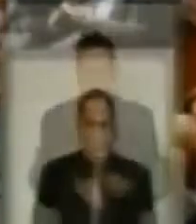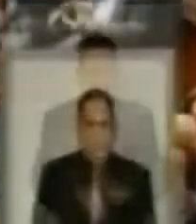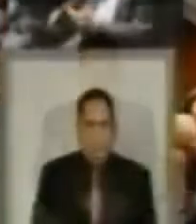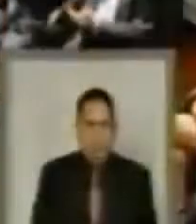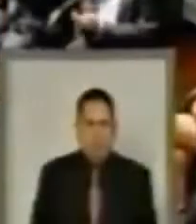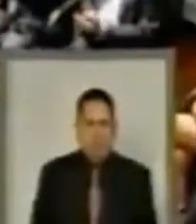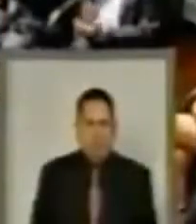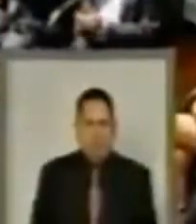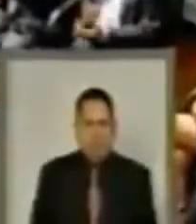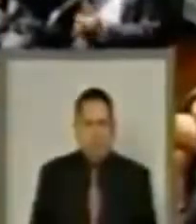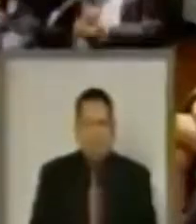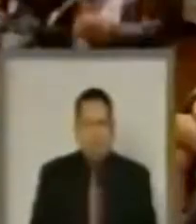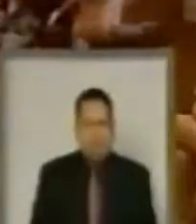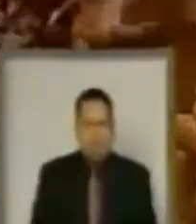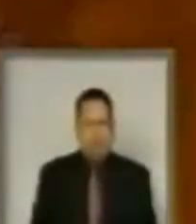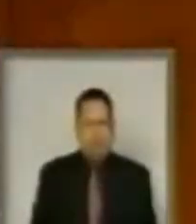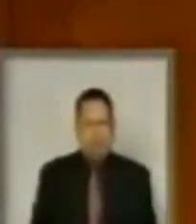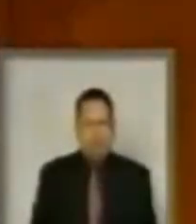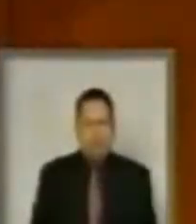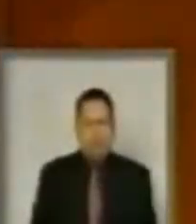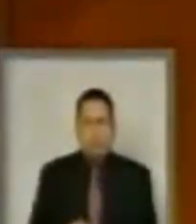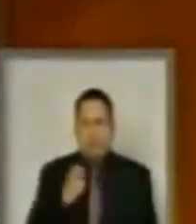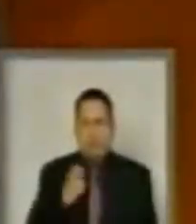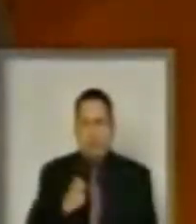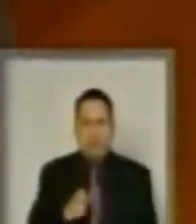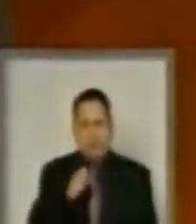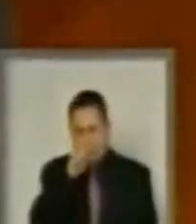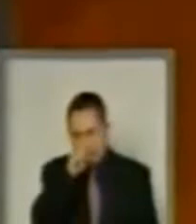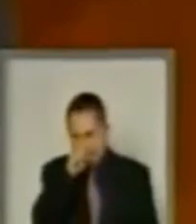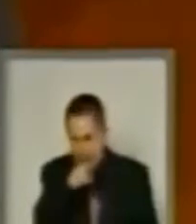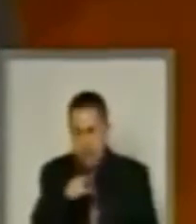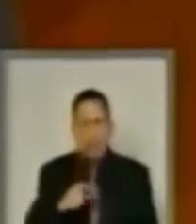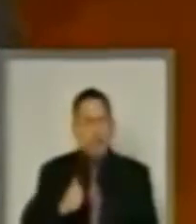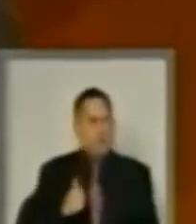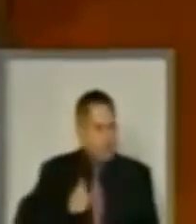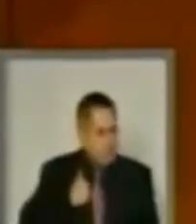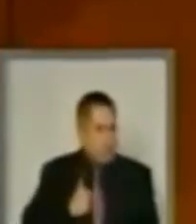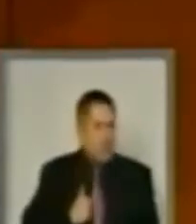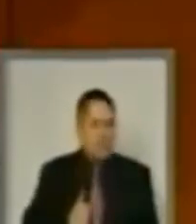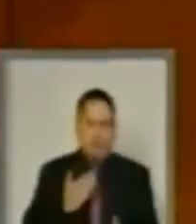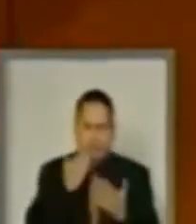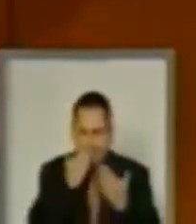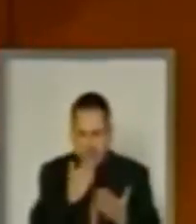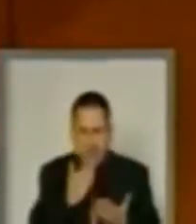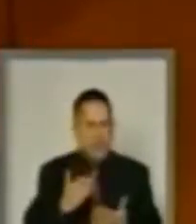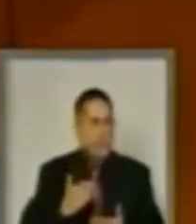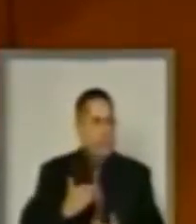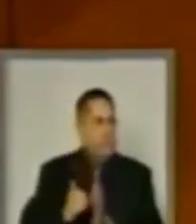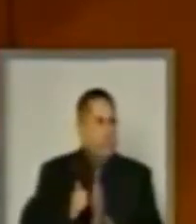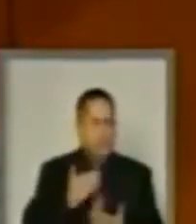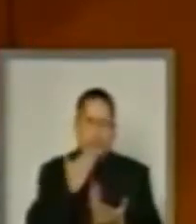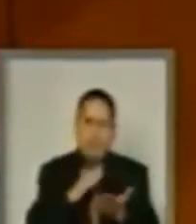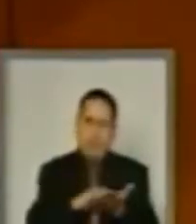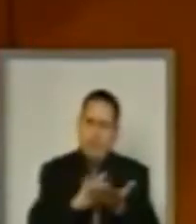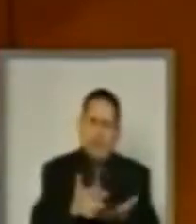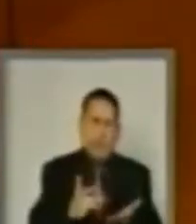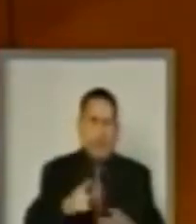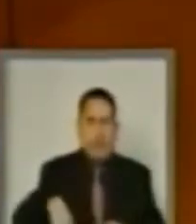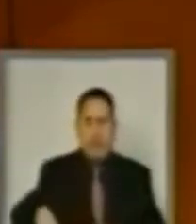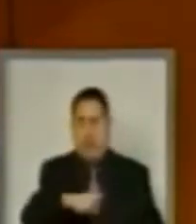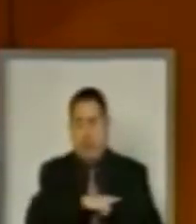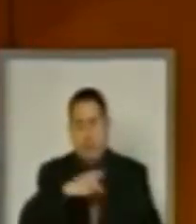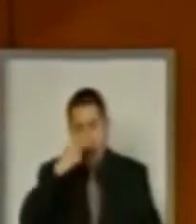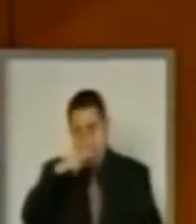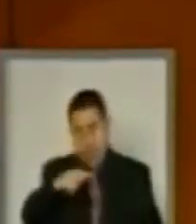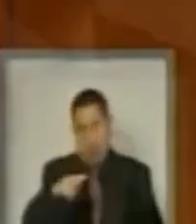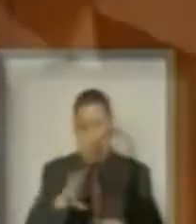Pleno Legislativo. Acompañado por su esposa Sophie Trudeau, el mandatario canadiense llegó a las 9:40 horas, donde fue recibido por el presidente